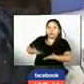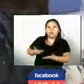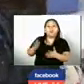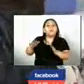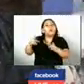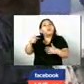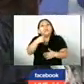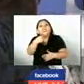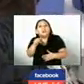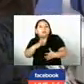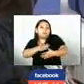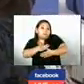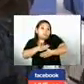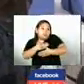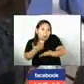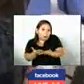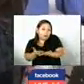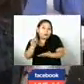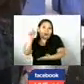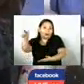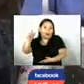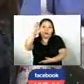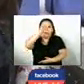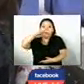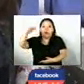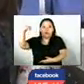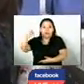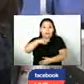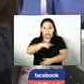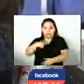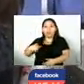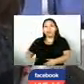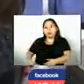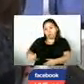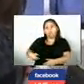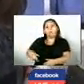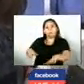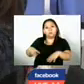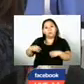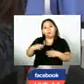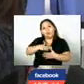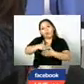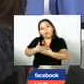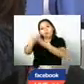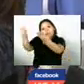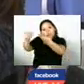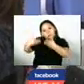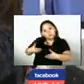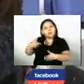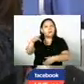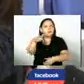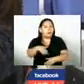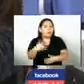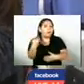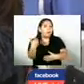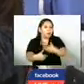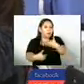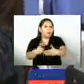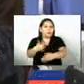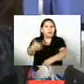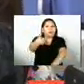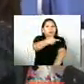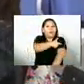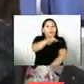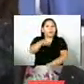una donación que está haciendo el gobierno de china esas vacunas pues servirán para continuar con el proceso de vacunación en